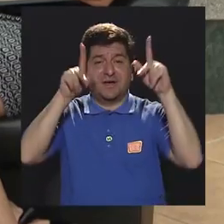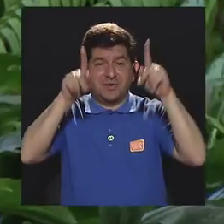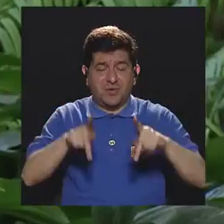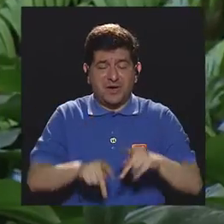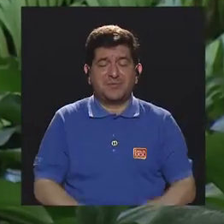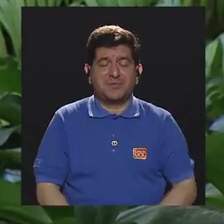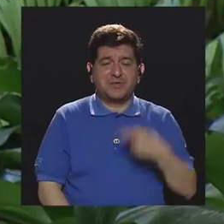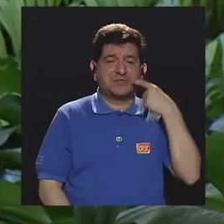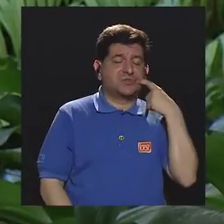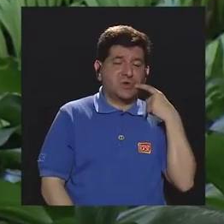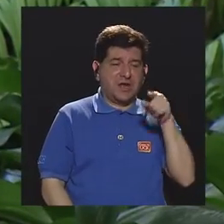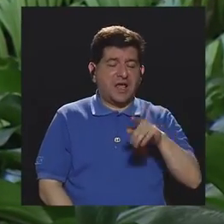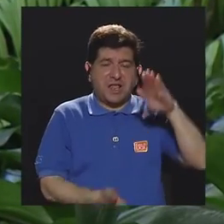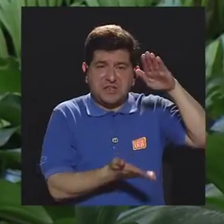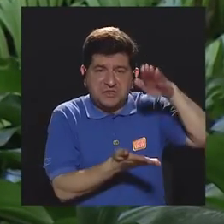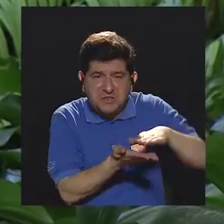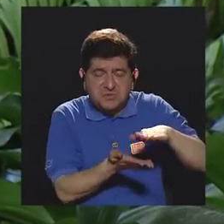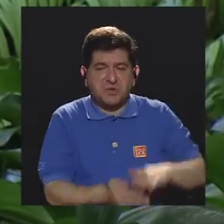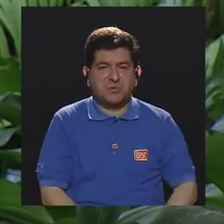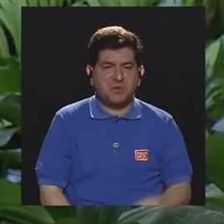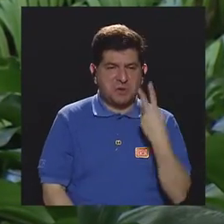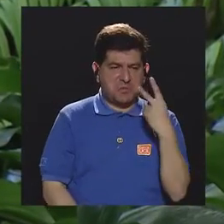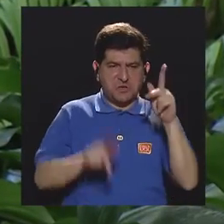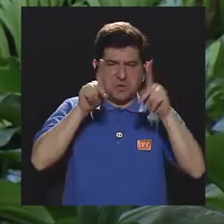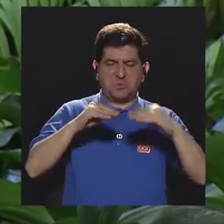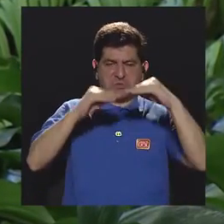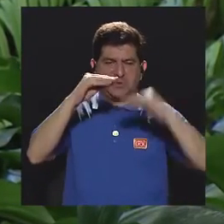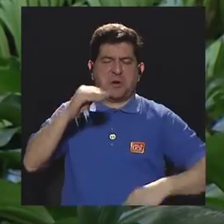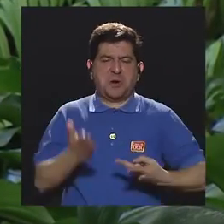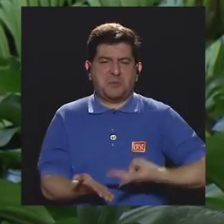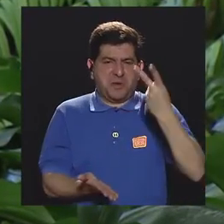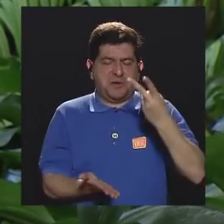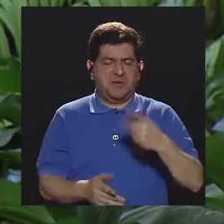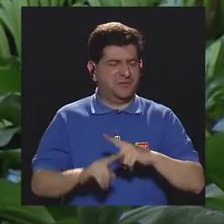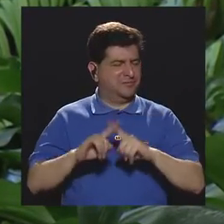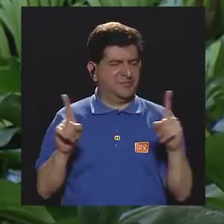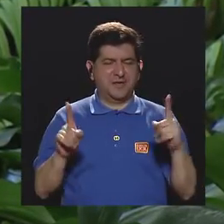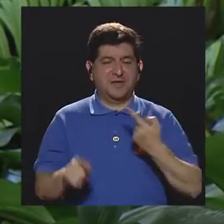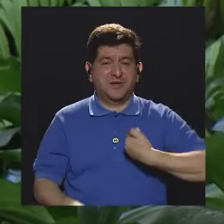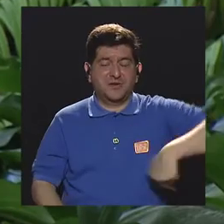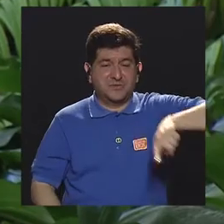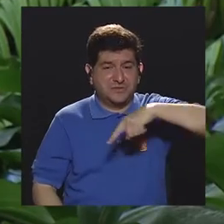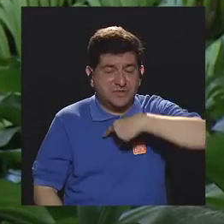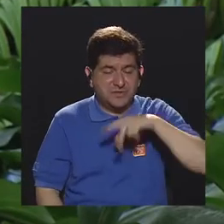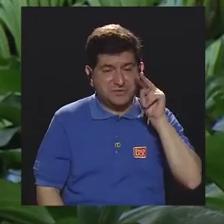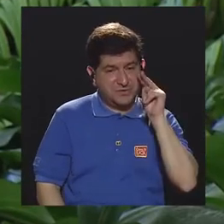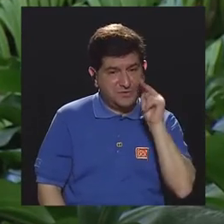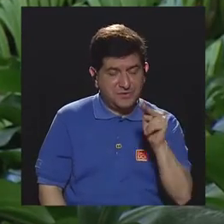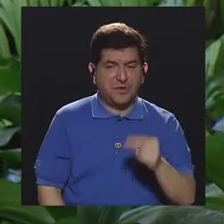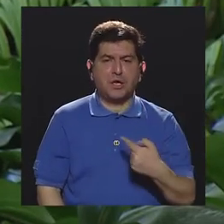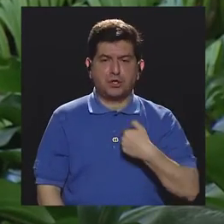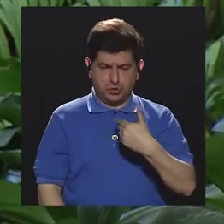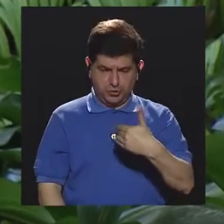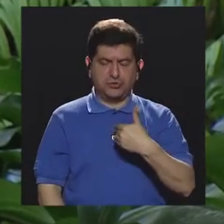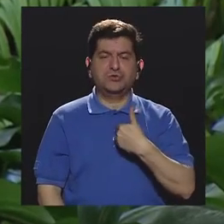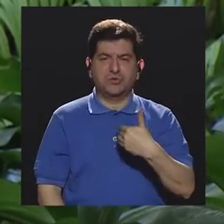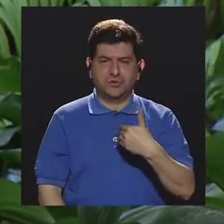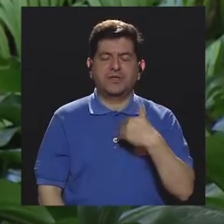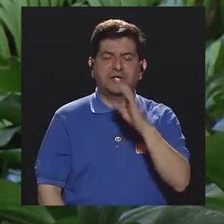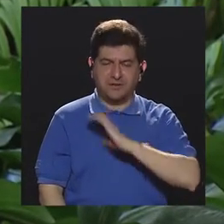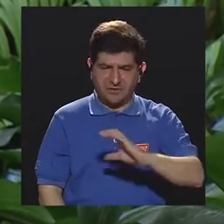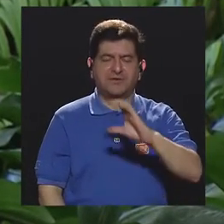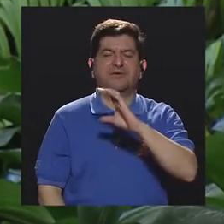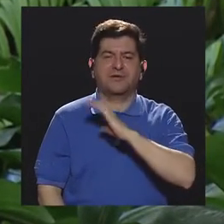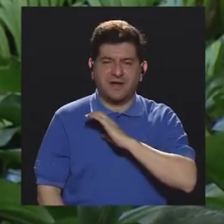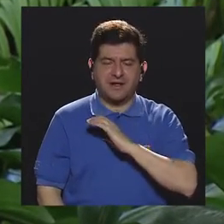adicto, minimizándolo, viéndolo como de menos. Pero yo creo que lo primero es que si yo veo que yo tengo